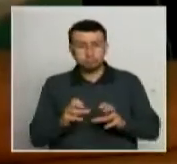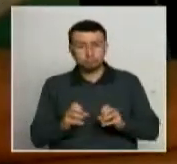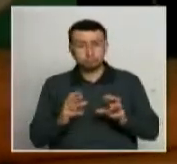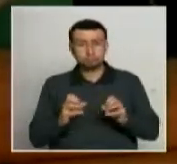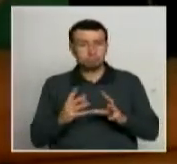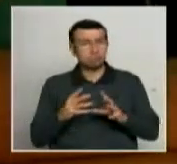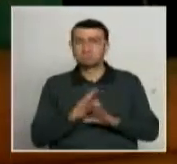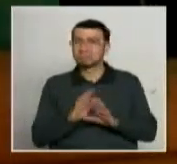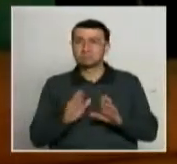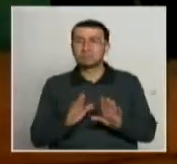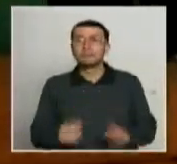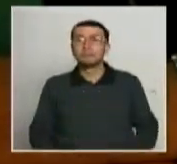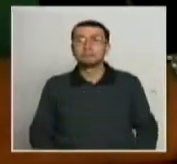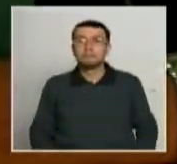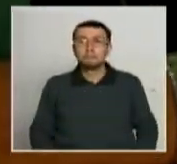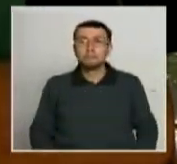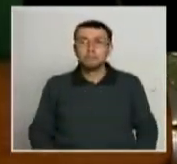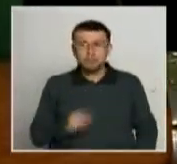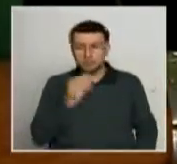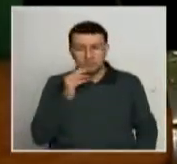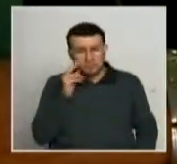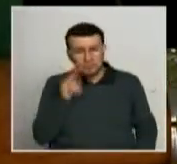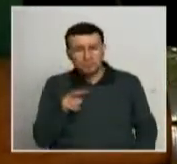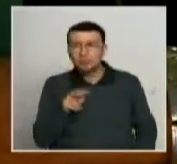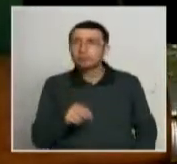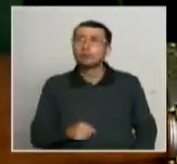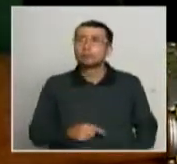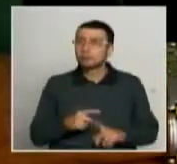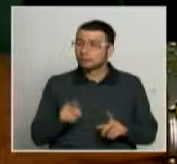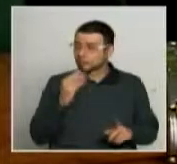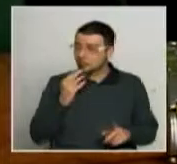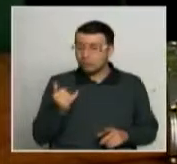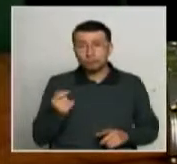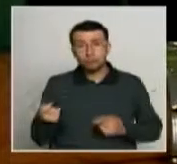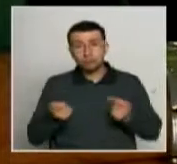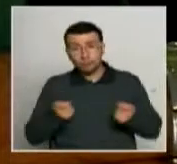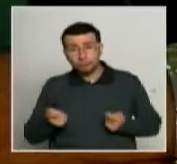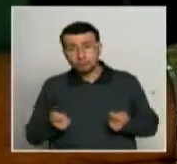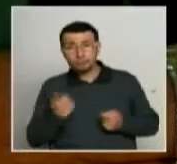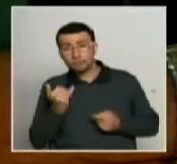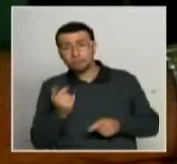colapsamos completamente, prácticamente no se ve. Mientras que con la arteria